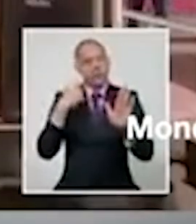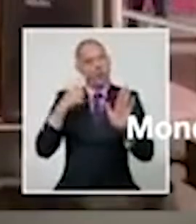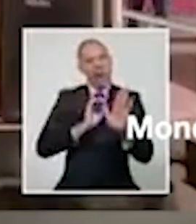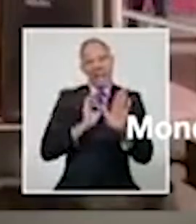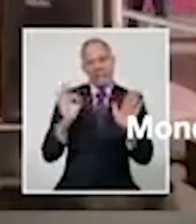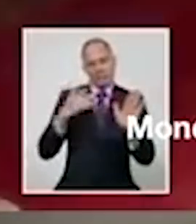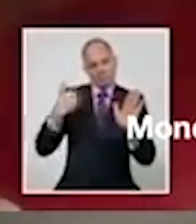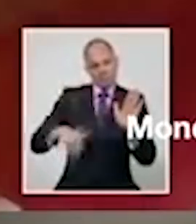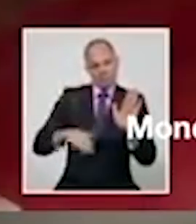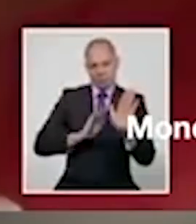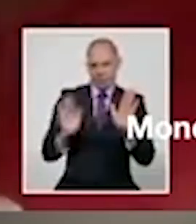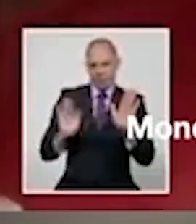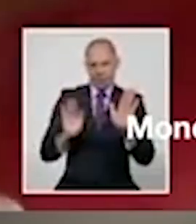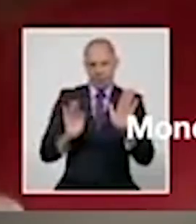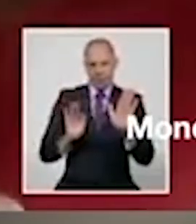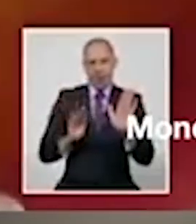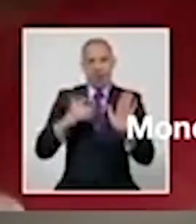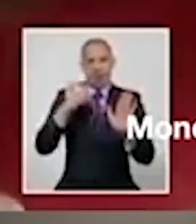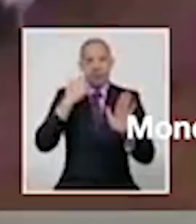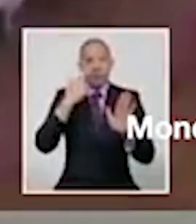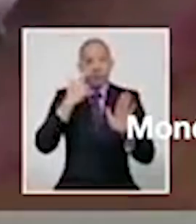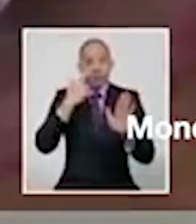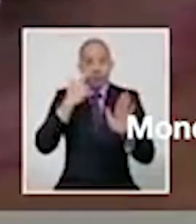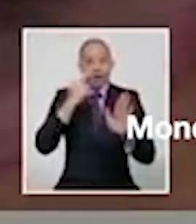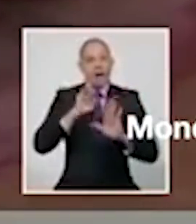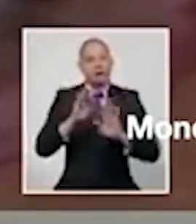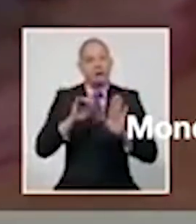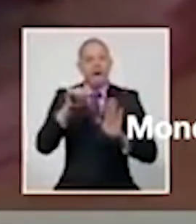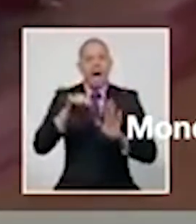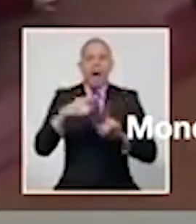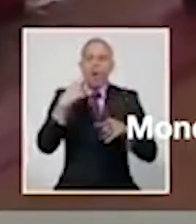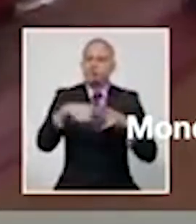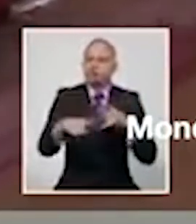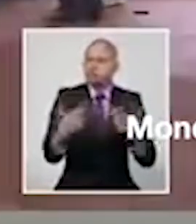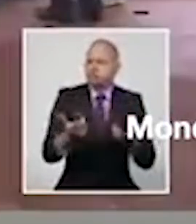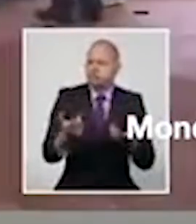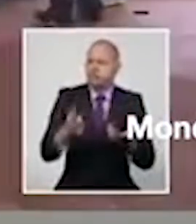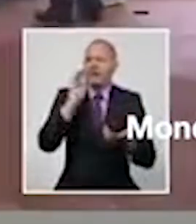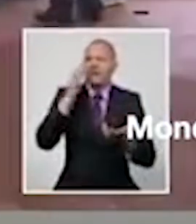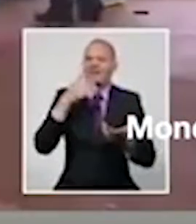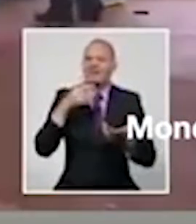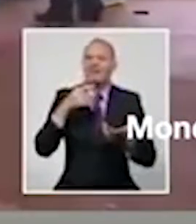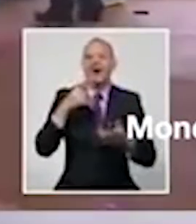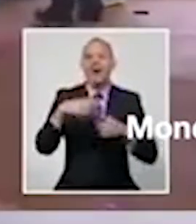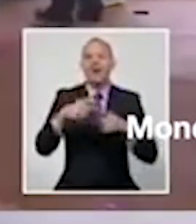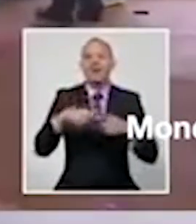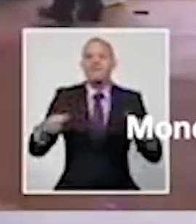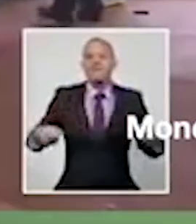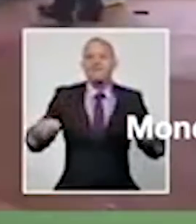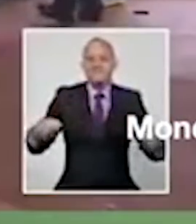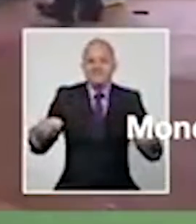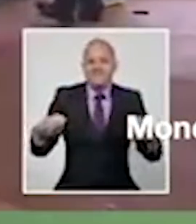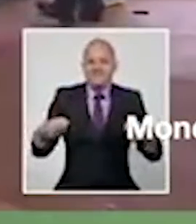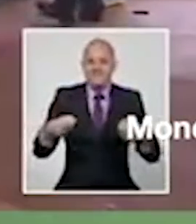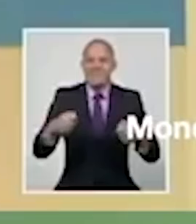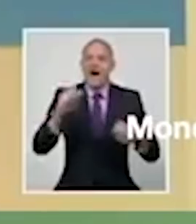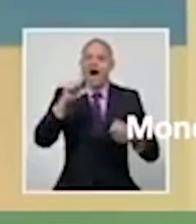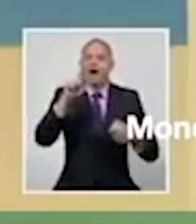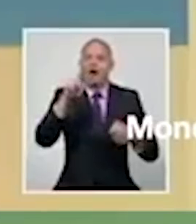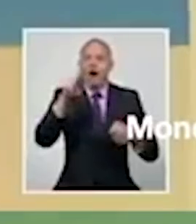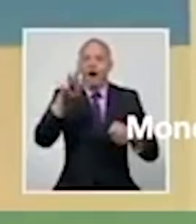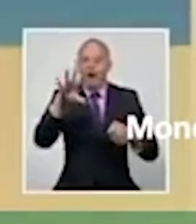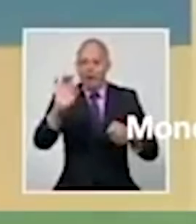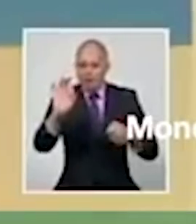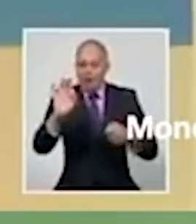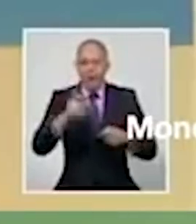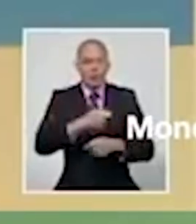en Cuba, tiene que hacer esa cuarentena y pagarla en dólares. Ya hablamos de los precios. Una gran diferencia con el turista porque tiene que